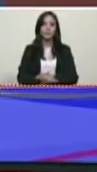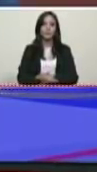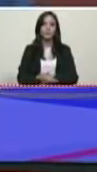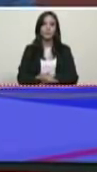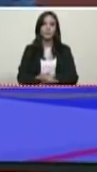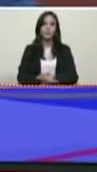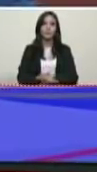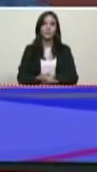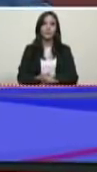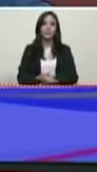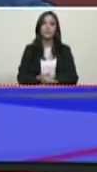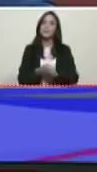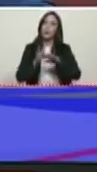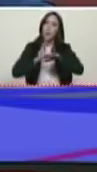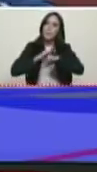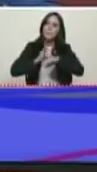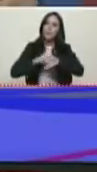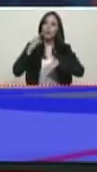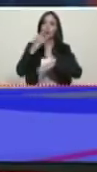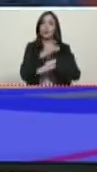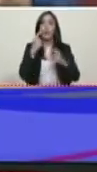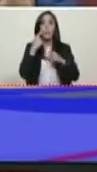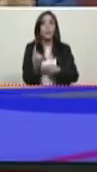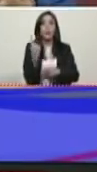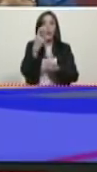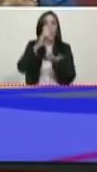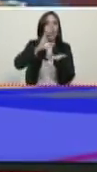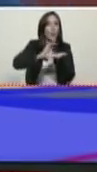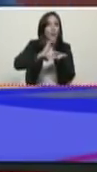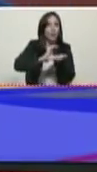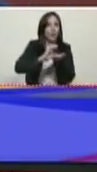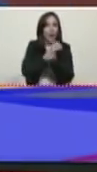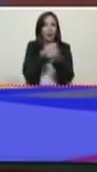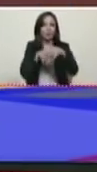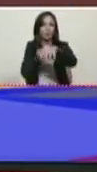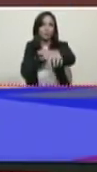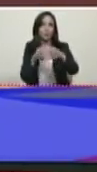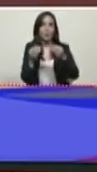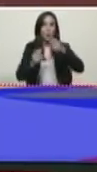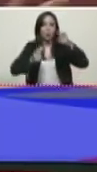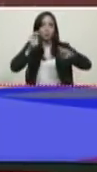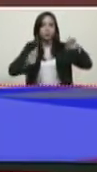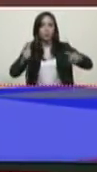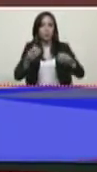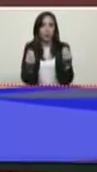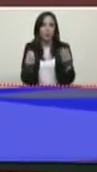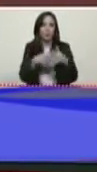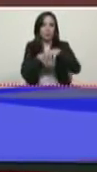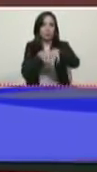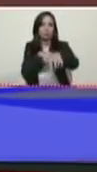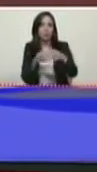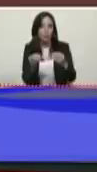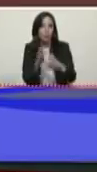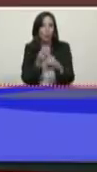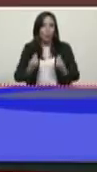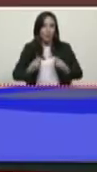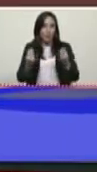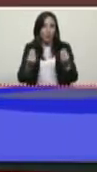porque vamos a ir primero por las capitales más pobladas que tenemos mucho trabajo